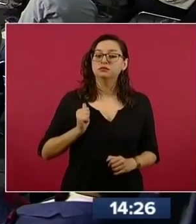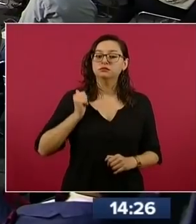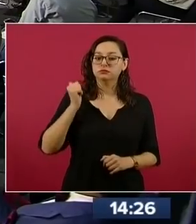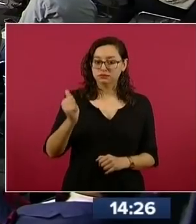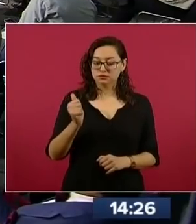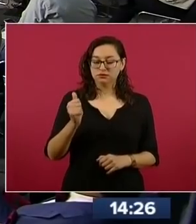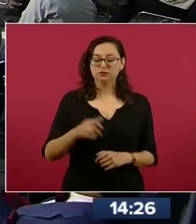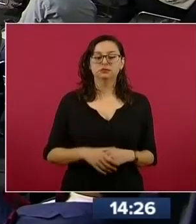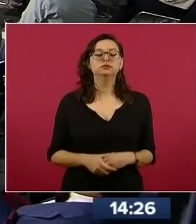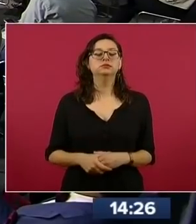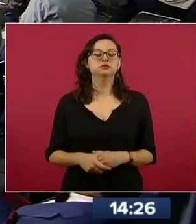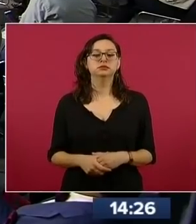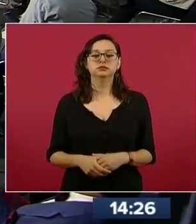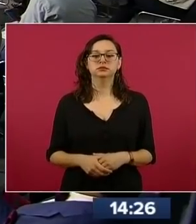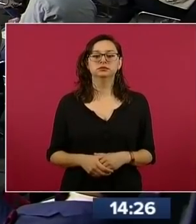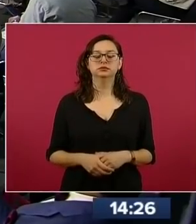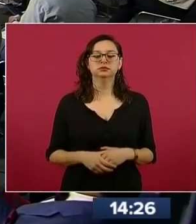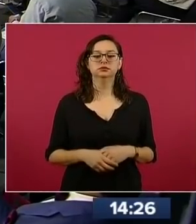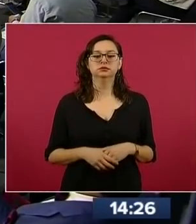yo no sabía